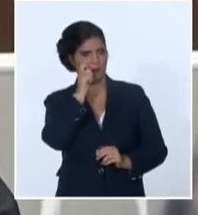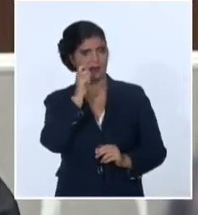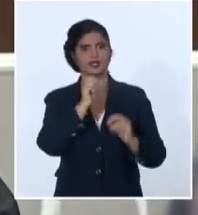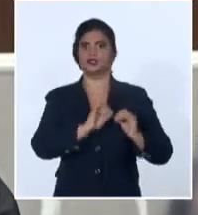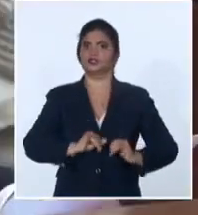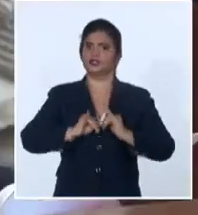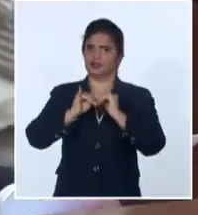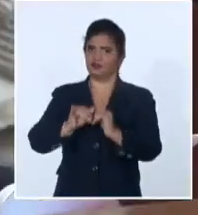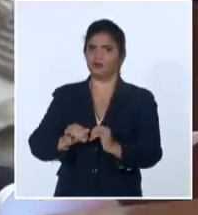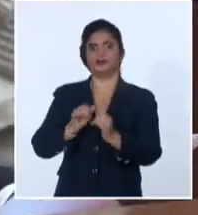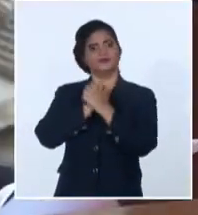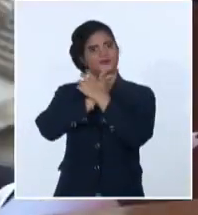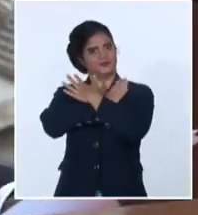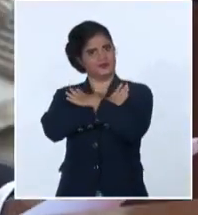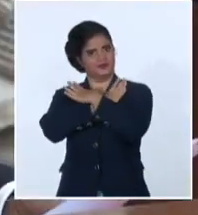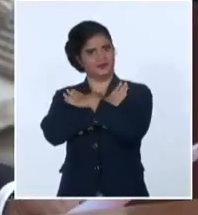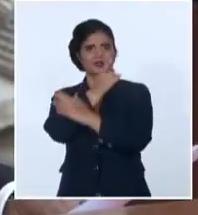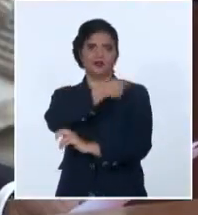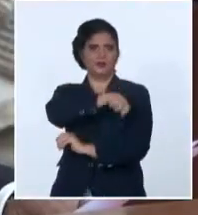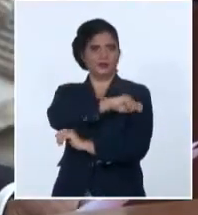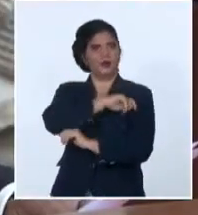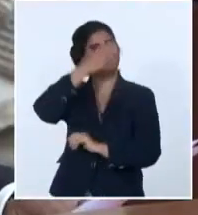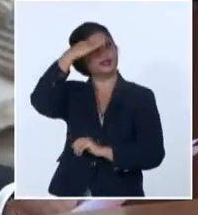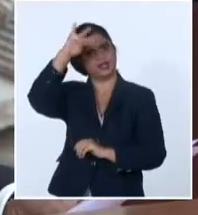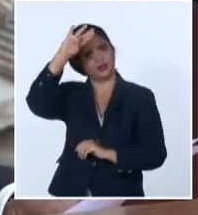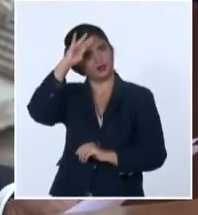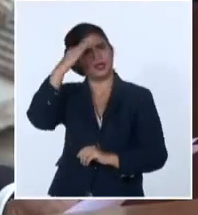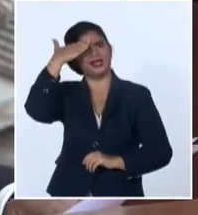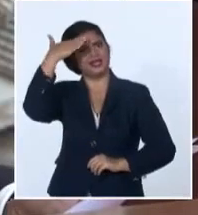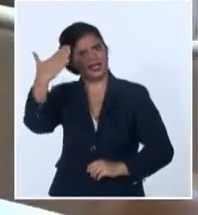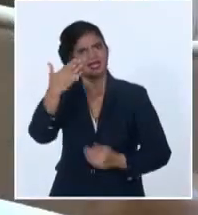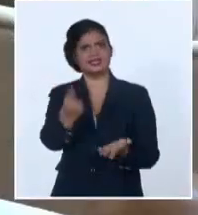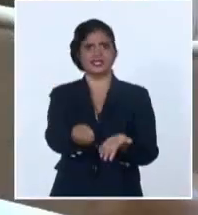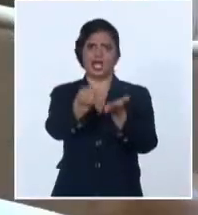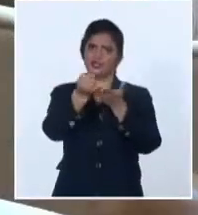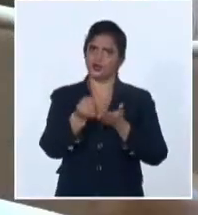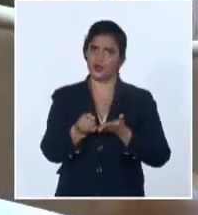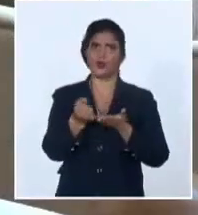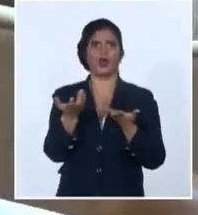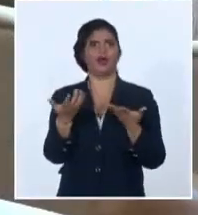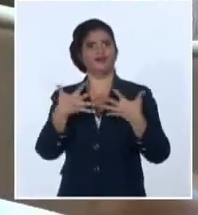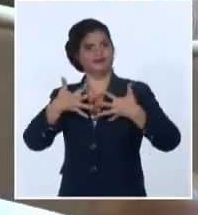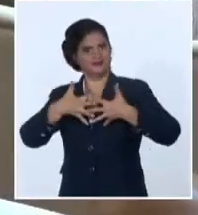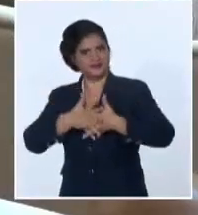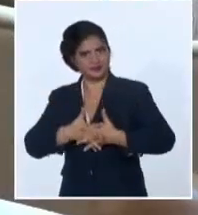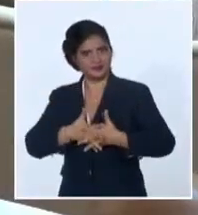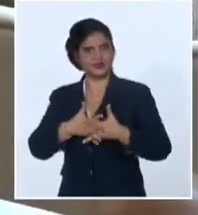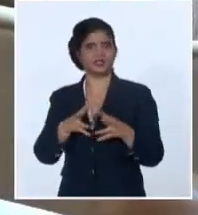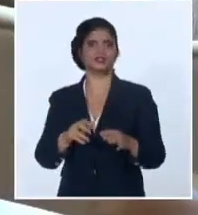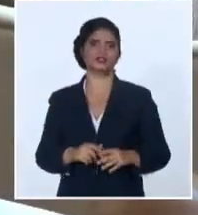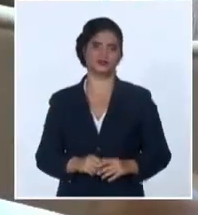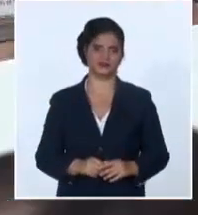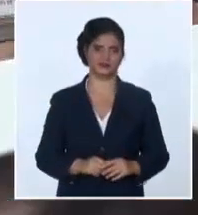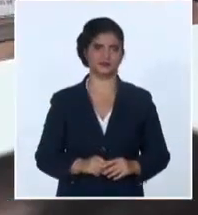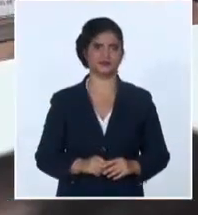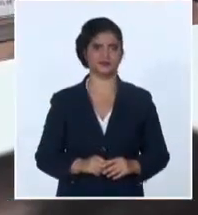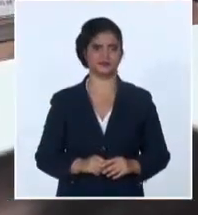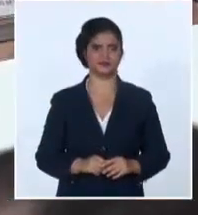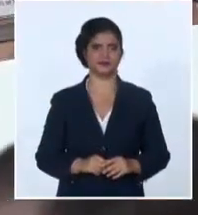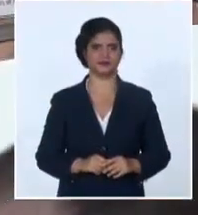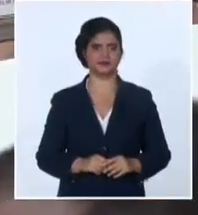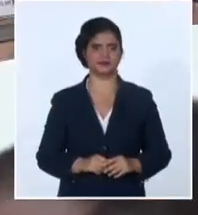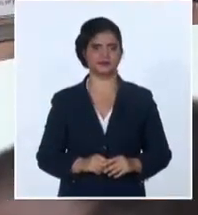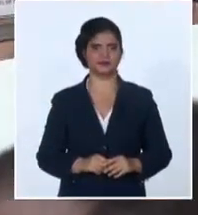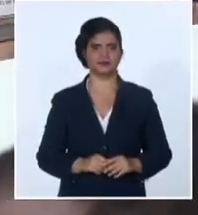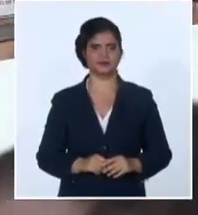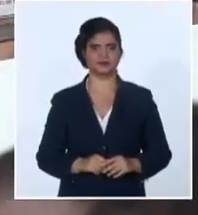un caluroso abrazo al pueblo cubano y se refirió a las potencialidades para fortalecer esos vínculos de cooperación y